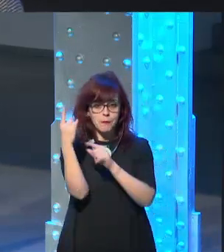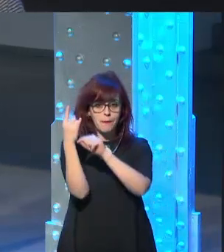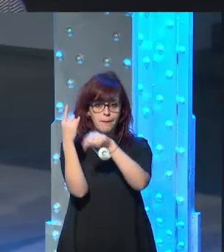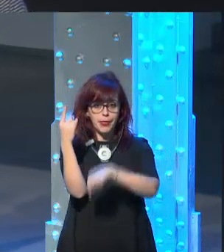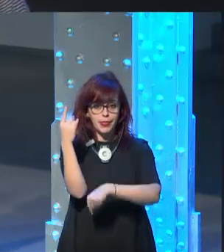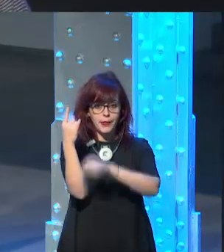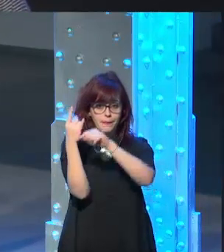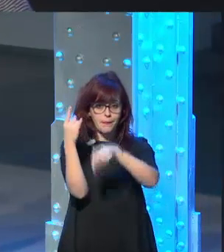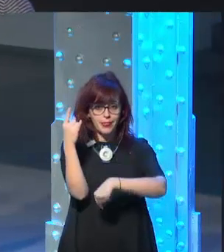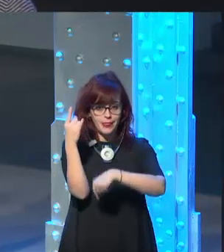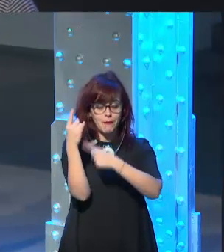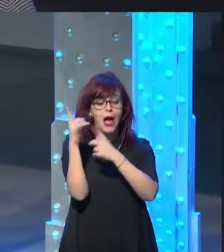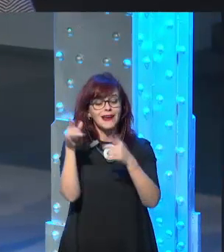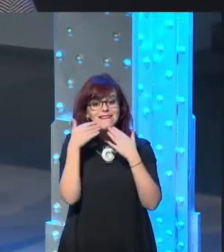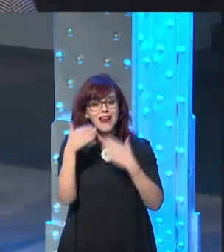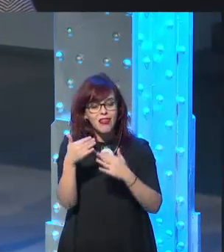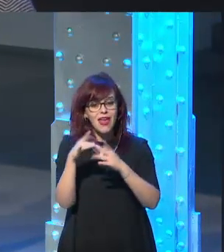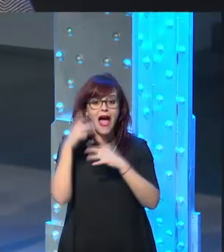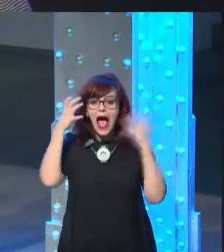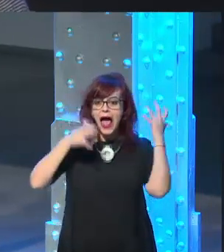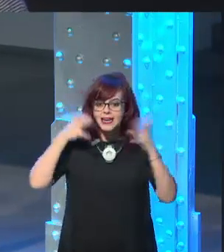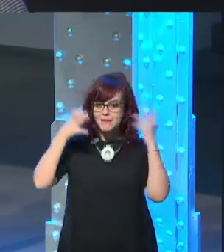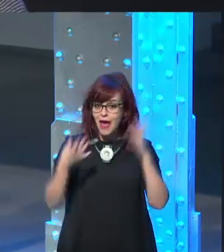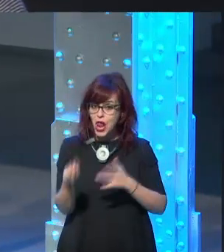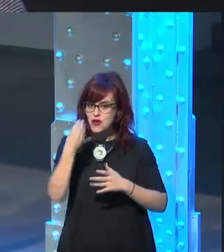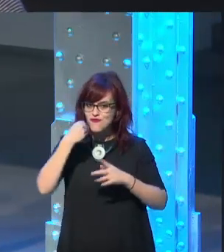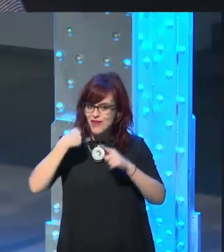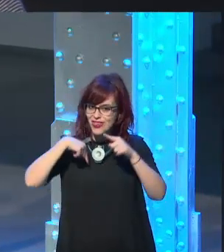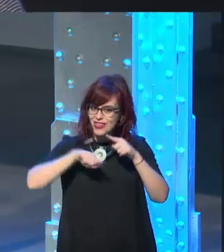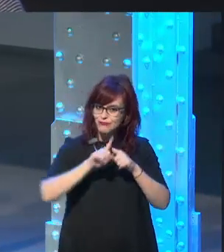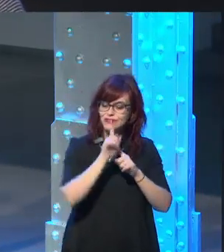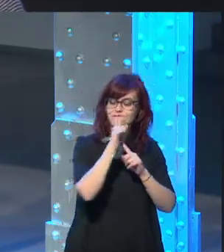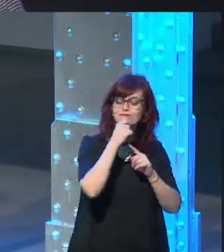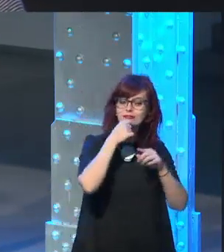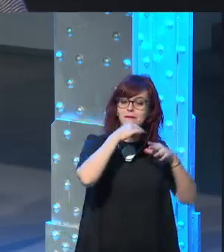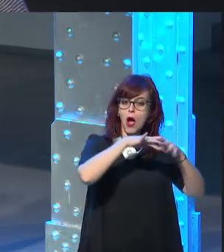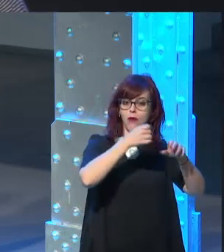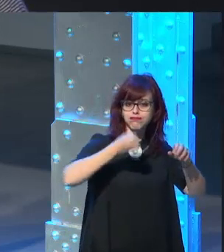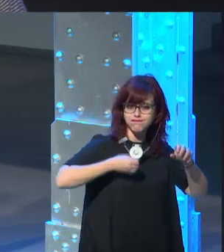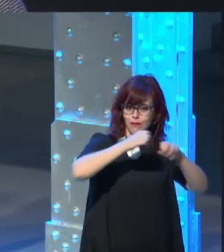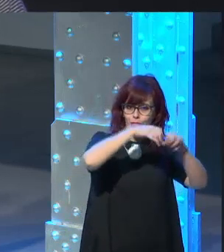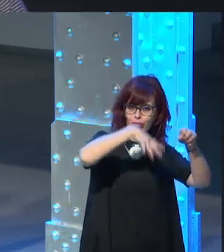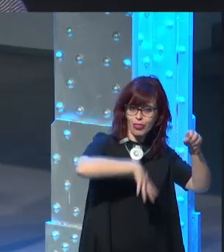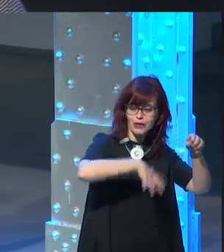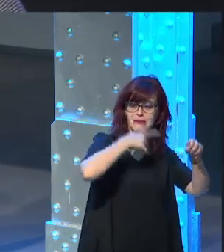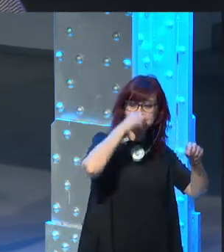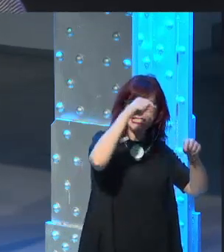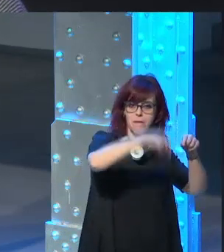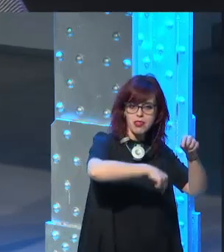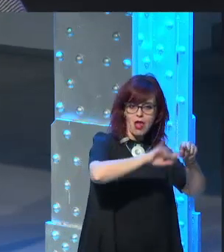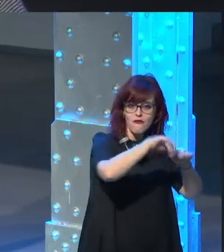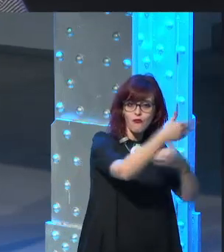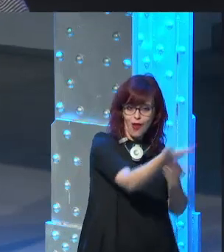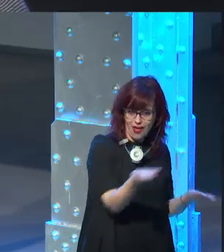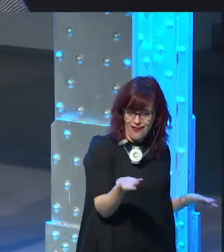allá. Este tipo de servicio que prestan los animales a las plantas es muy interesante desde un punto de vista de la pérdida de